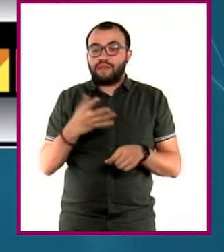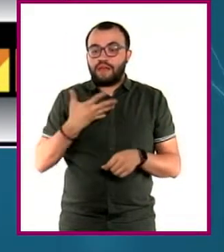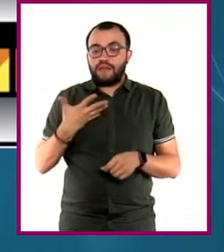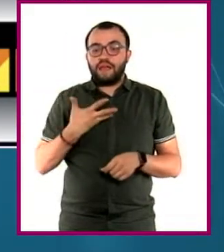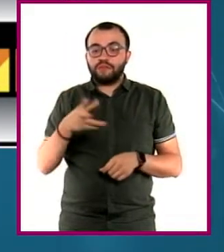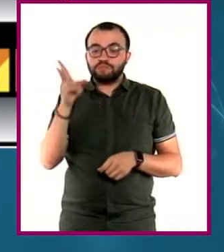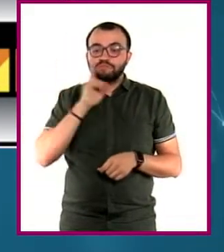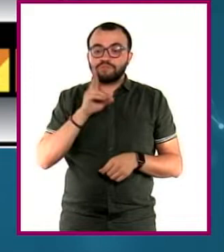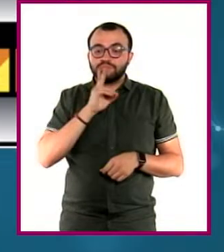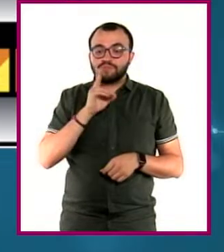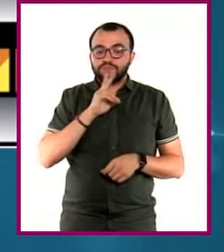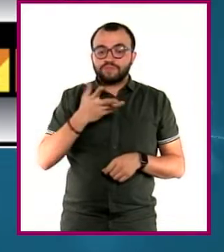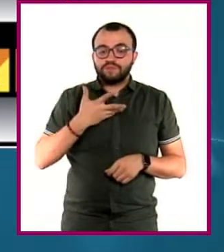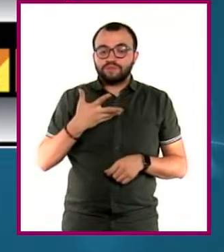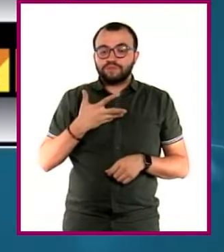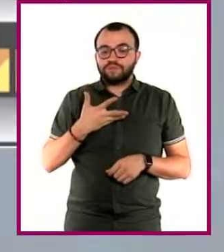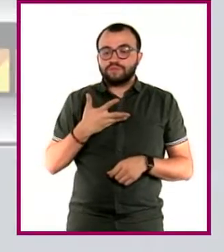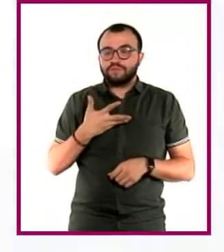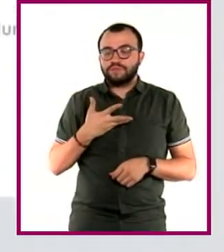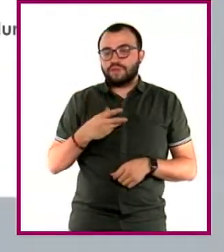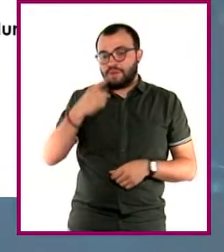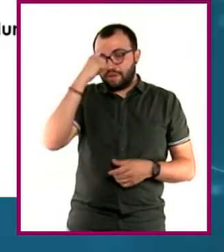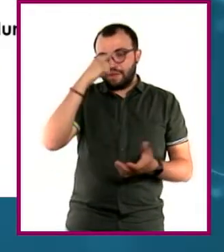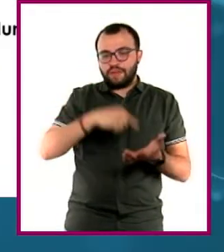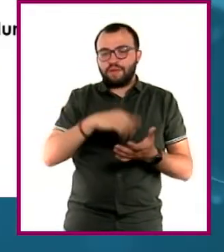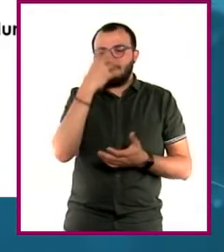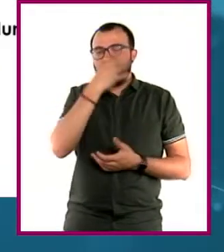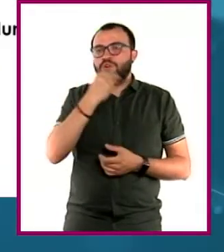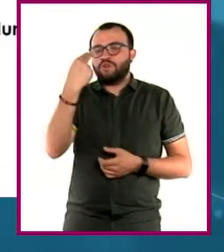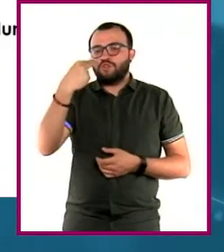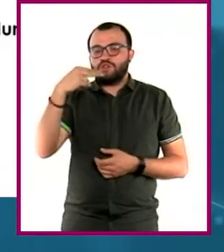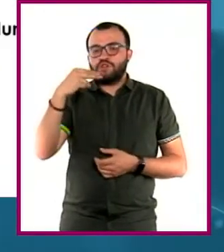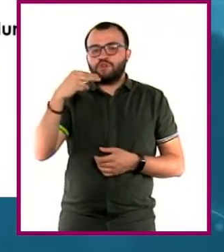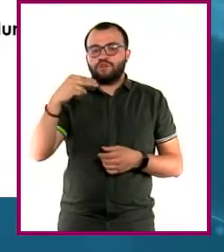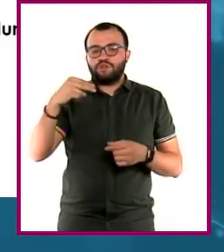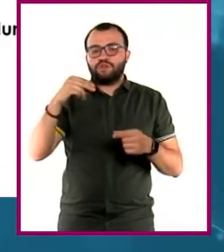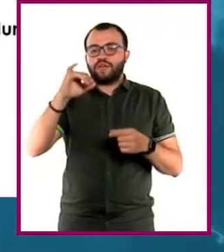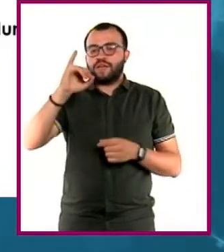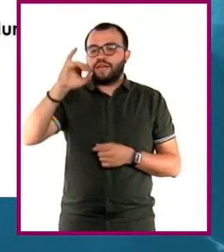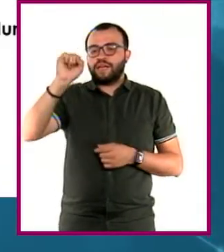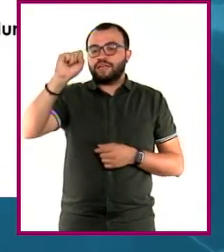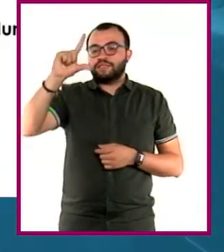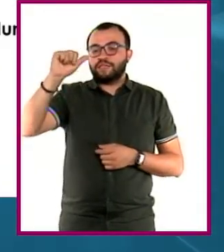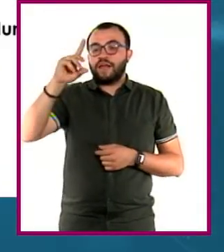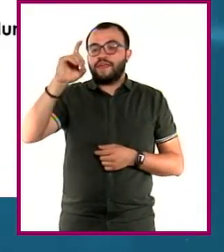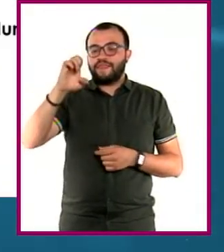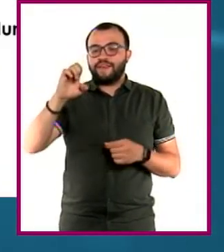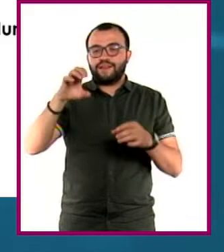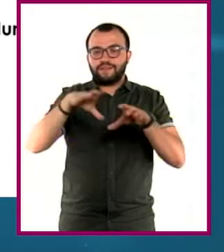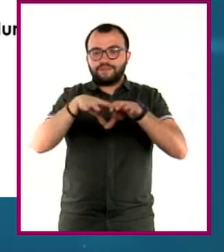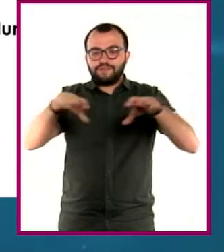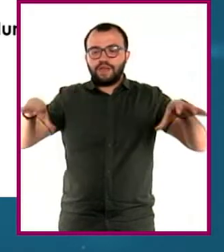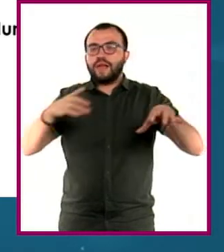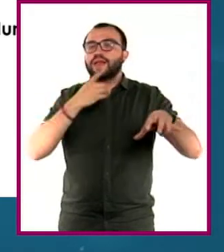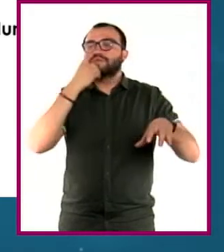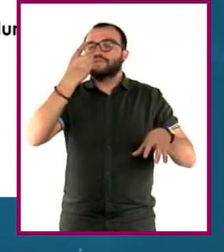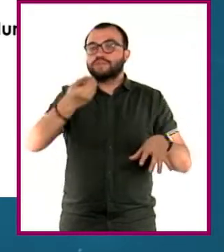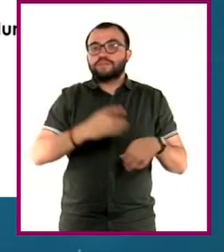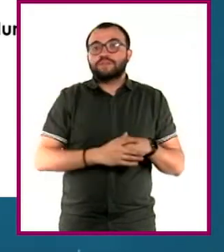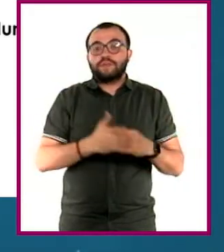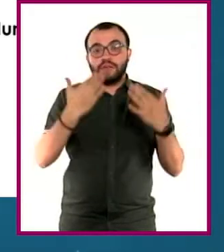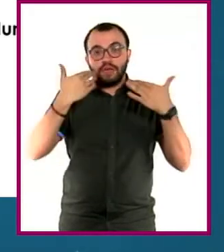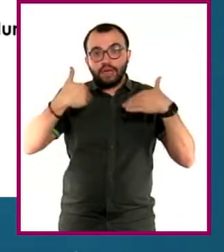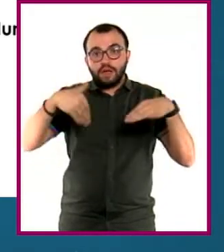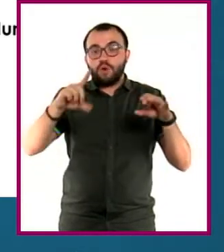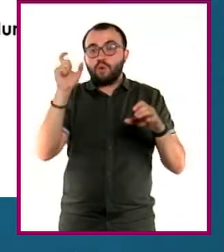predicciones teóricas. Existe una predicción teórica muy bonita que se llama la isla de estabilidad, que nos predice que es posible que